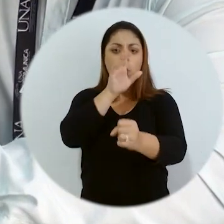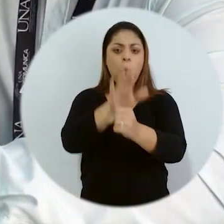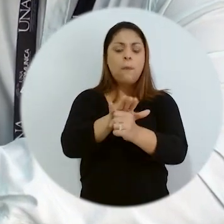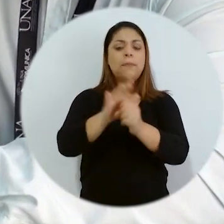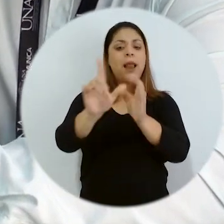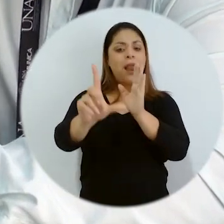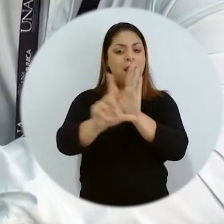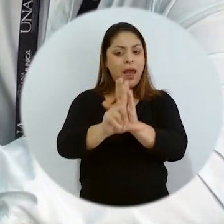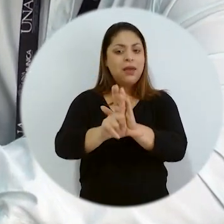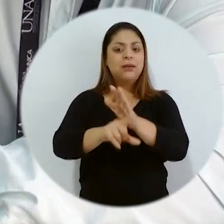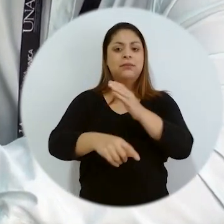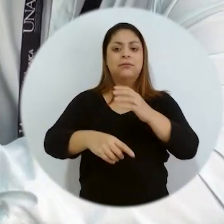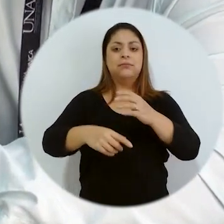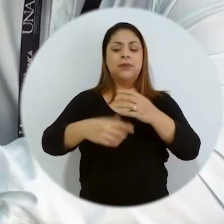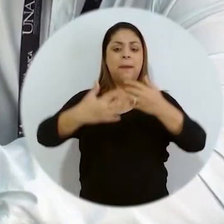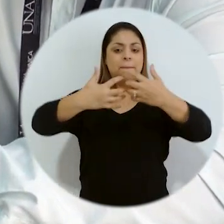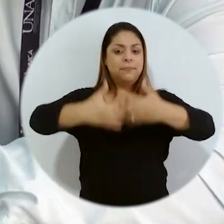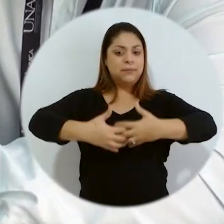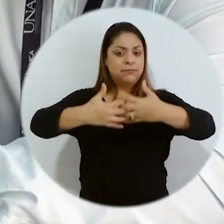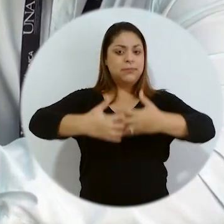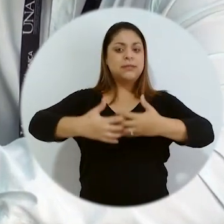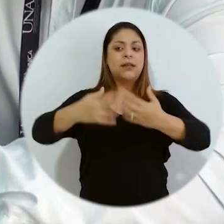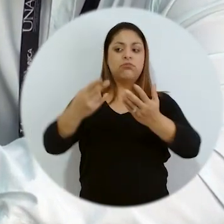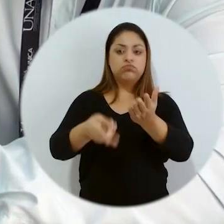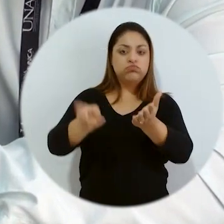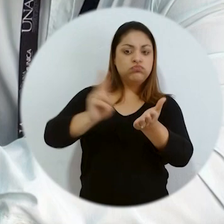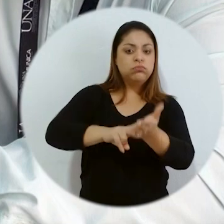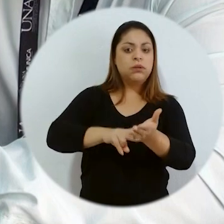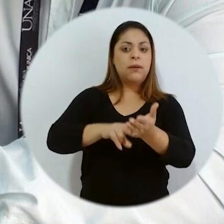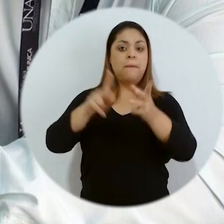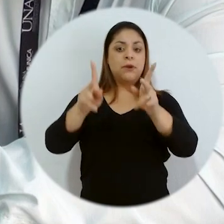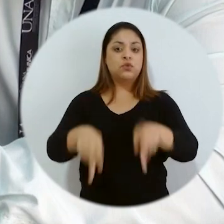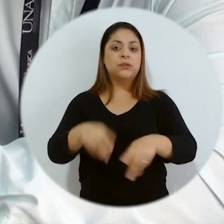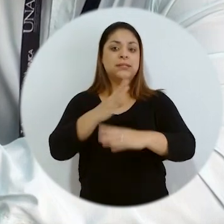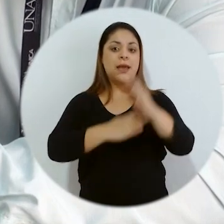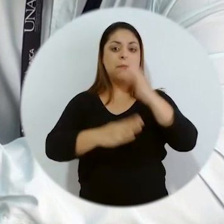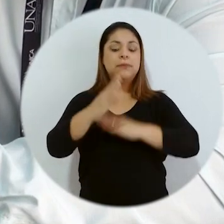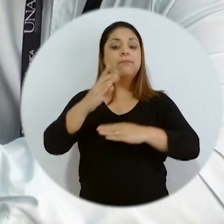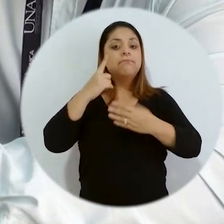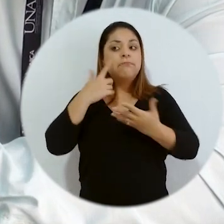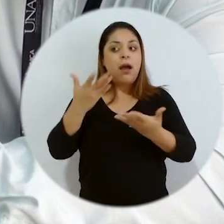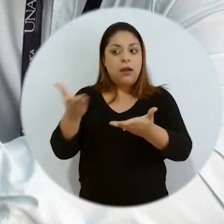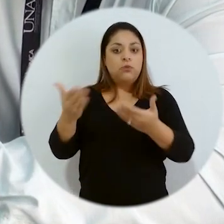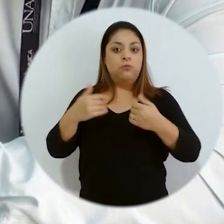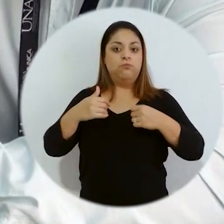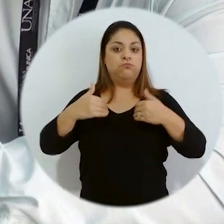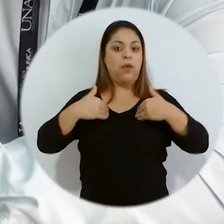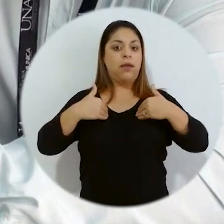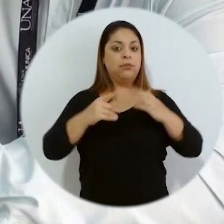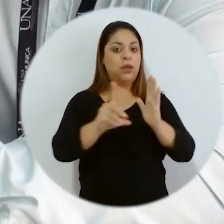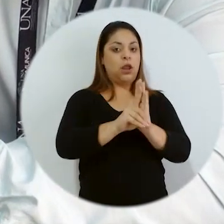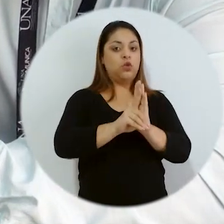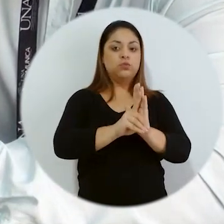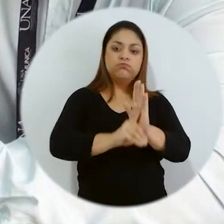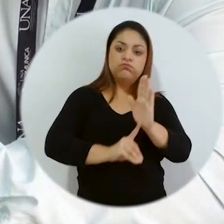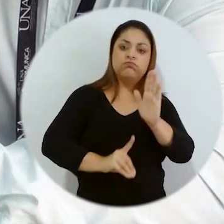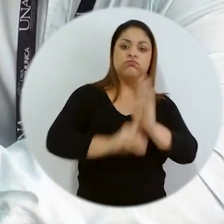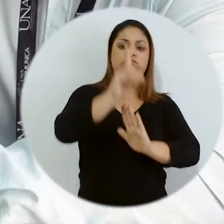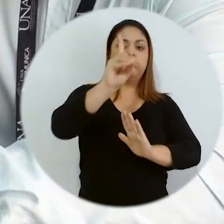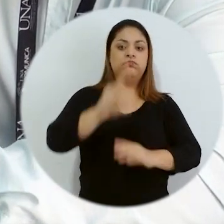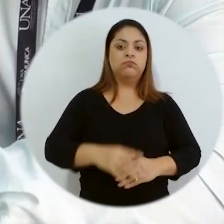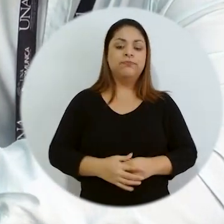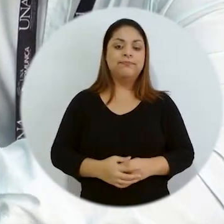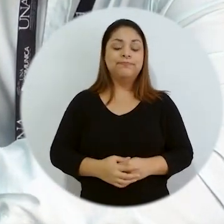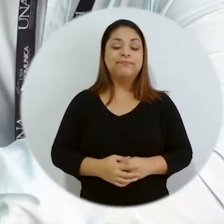pues cumplan, ¿verdad?, con la ley de empleabilidad para las personas Cuentas con y discapacidad cuentos. para abrir ese otro ámbito de desarrollo al que tienen